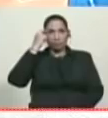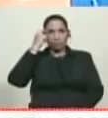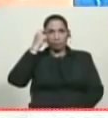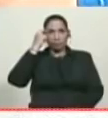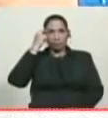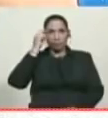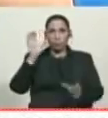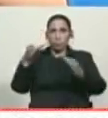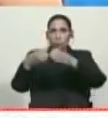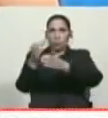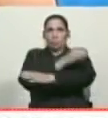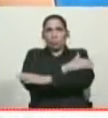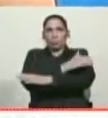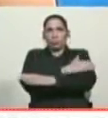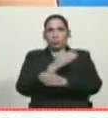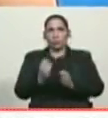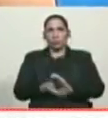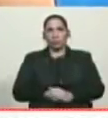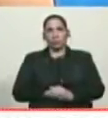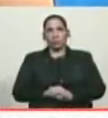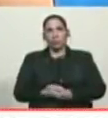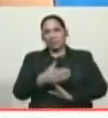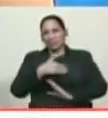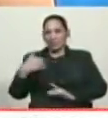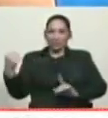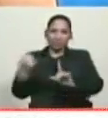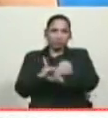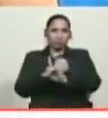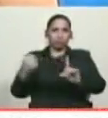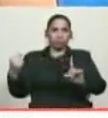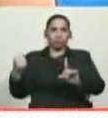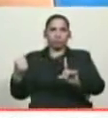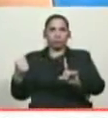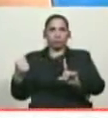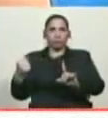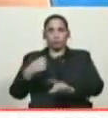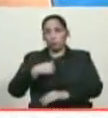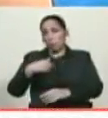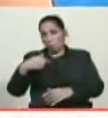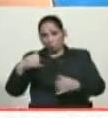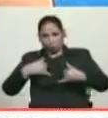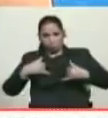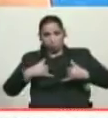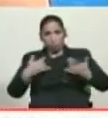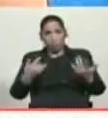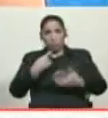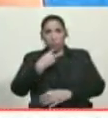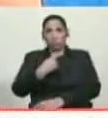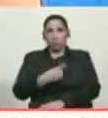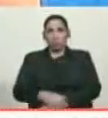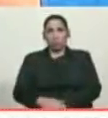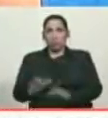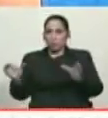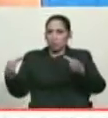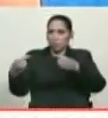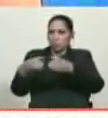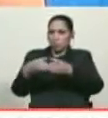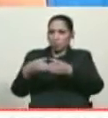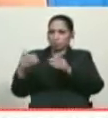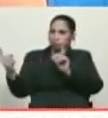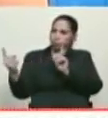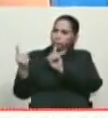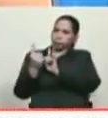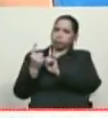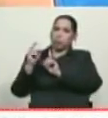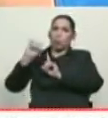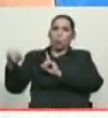sectores opositores mandan mensajes al gobierno para reunirse. Yo mismo, este que está aquí, me reuní con el señor Guaidó, así él haya dicho